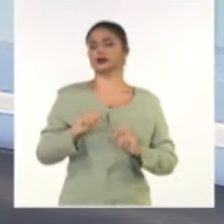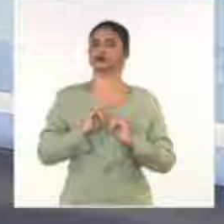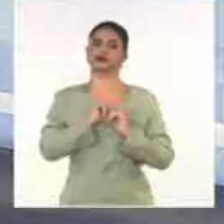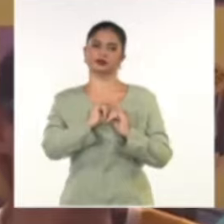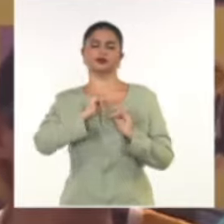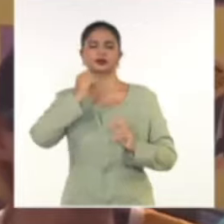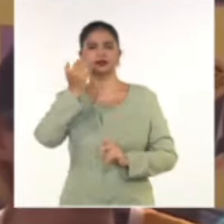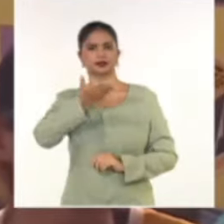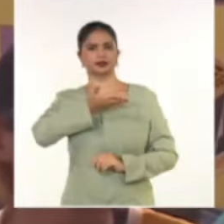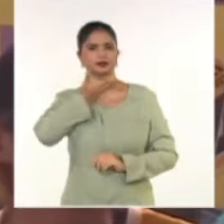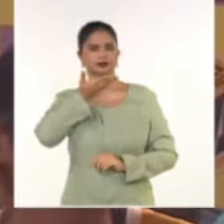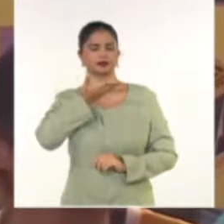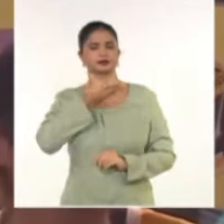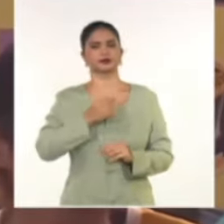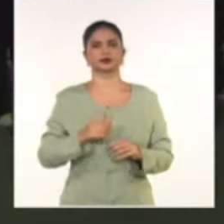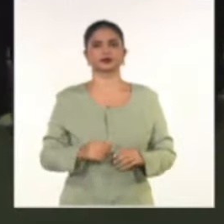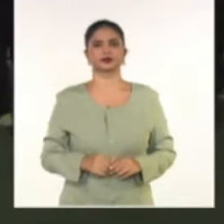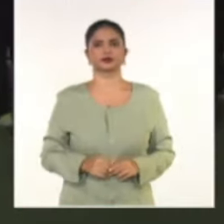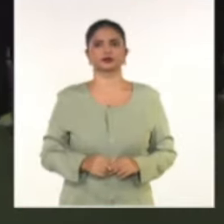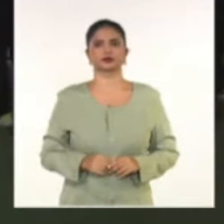contienda.